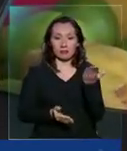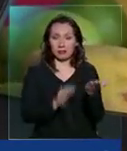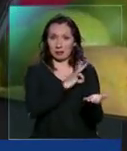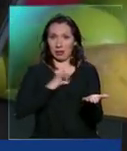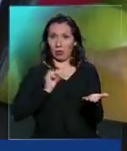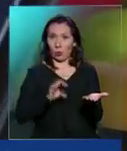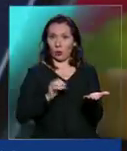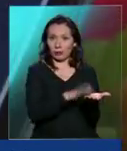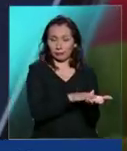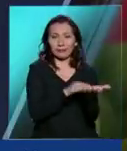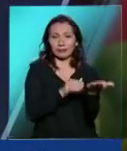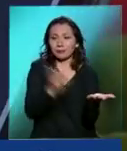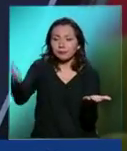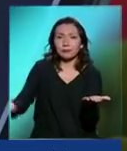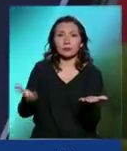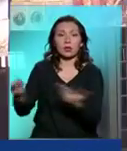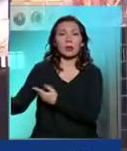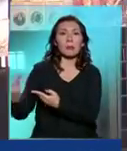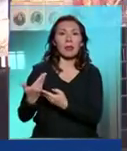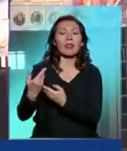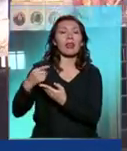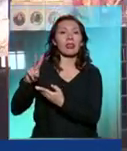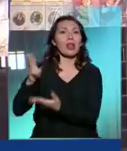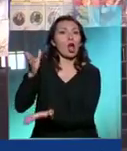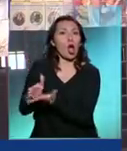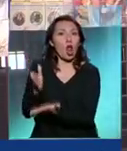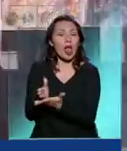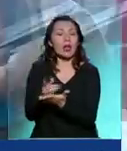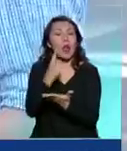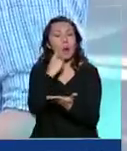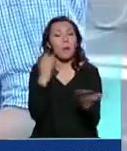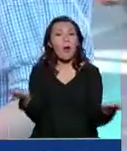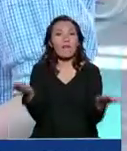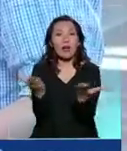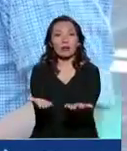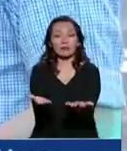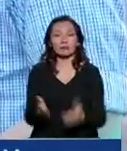Mineduc versus el exigido por el del establecimiento?